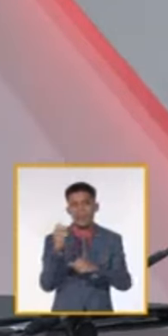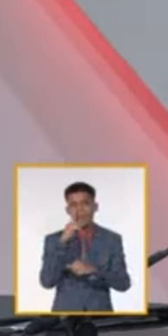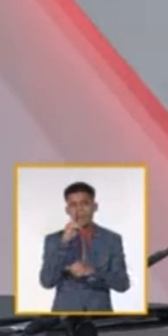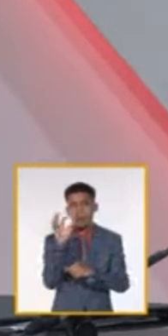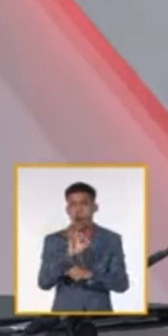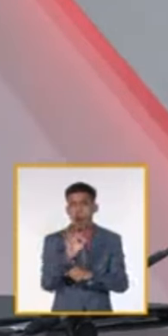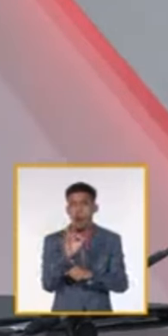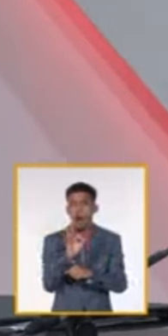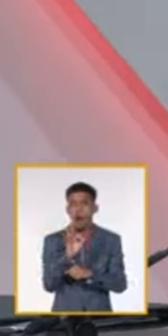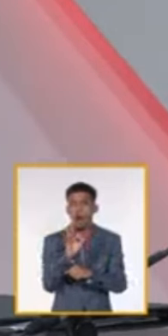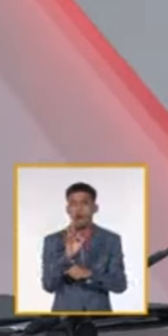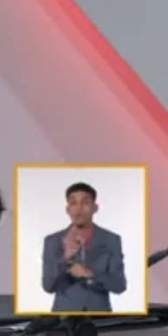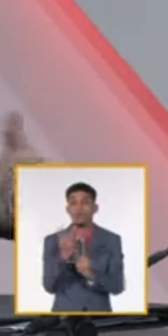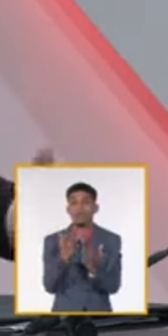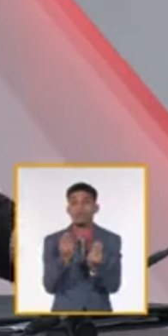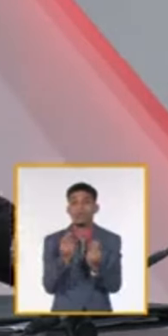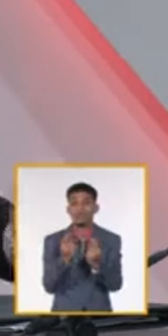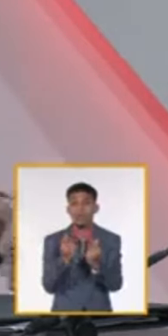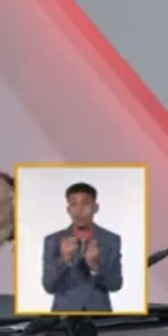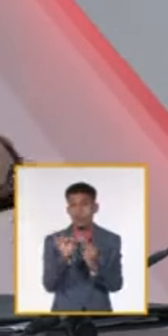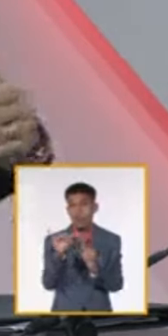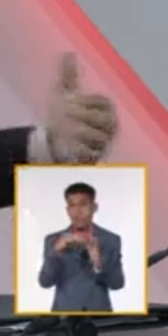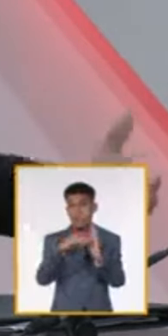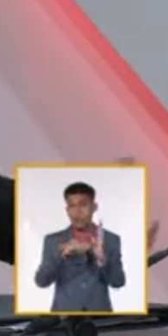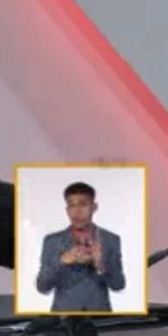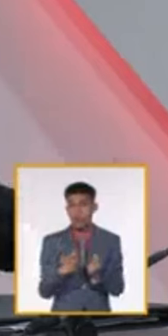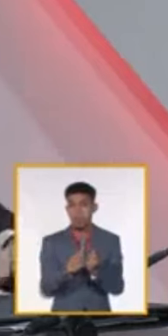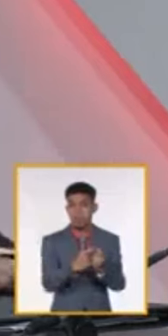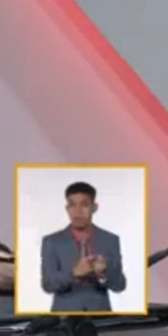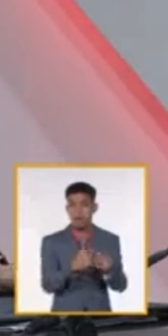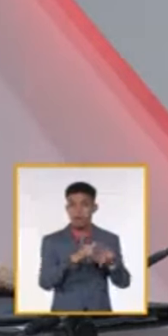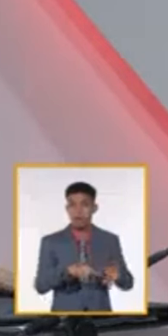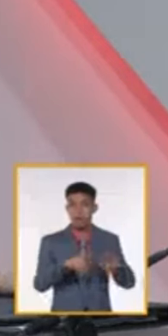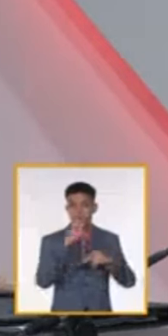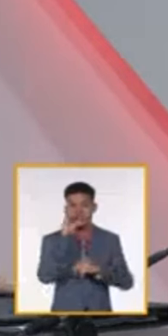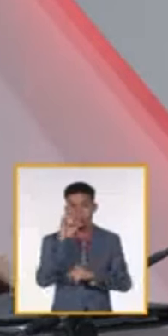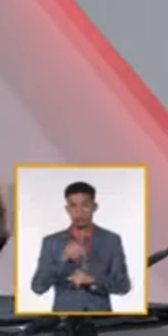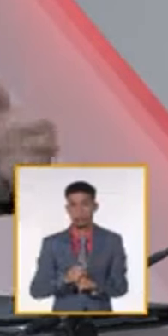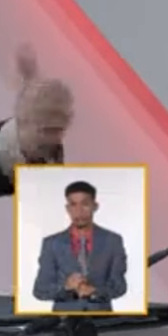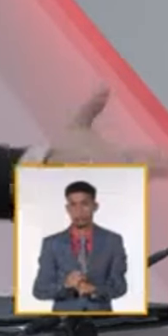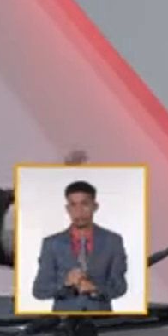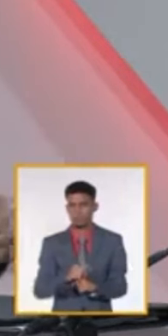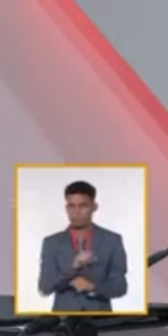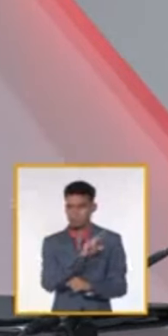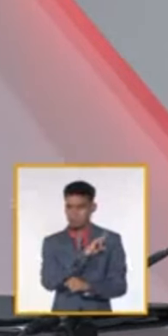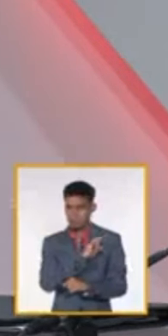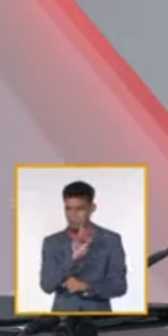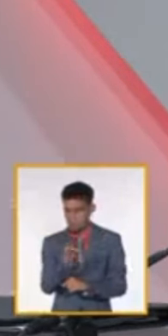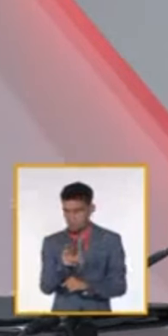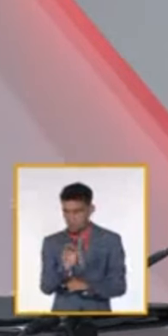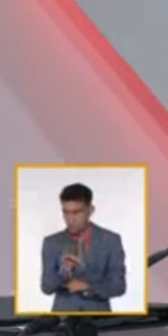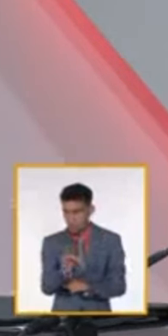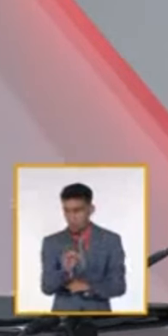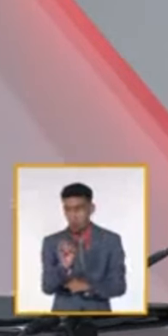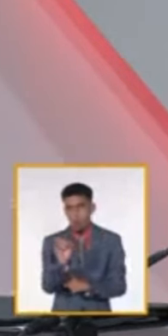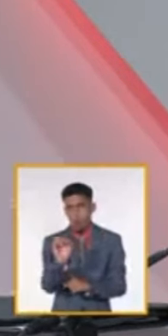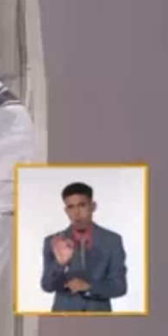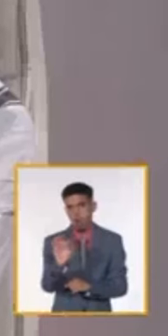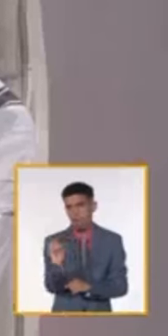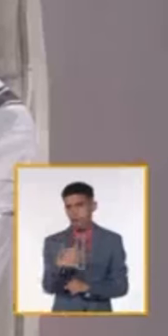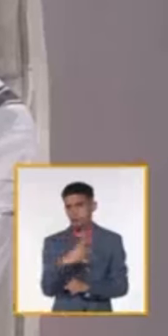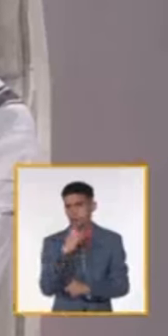una de las universidades. ¿Es así? ¿Tienen experiencia de que eso está pasando? ¿Ha estado pasando?